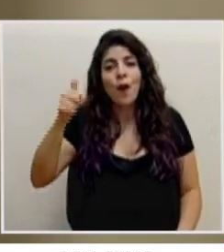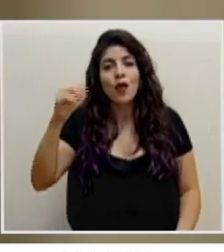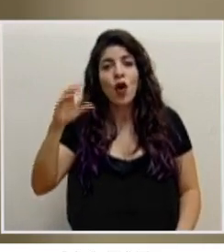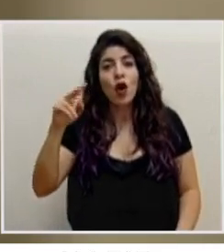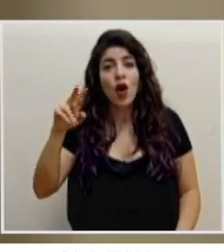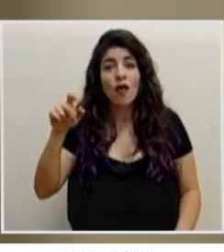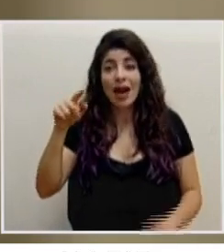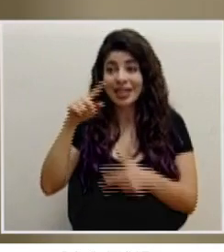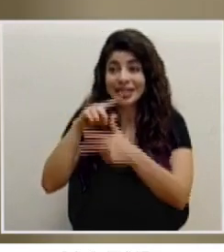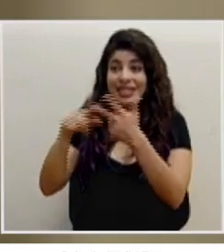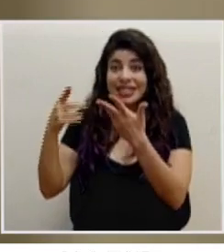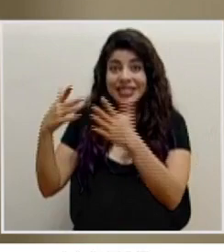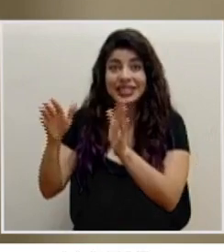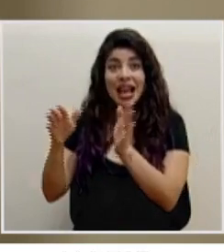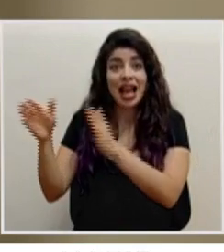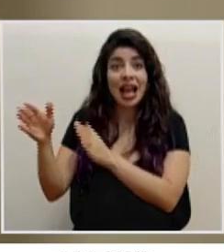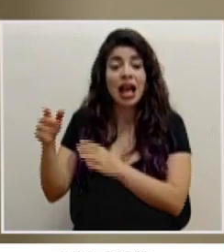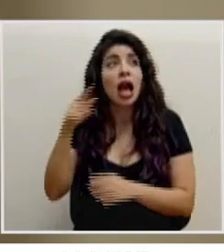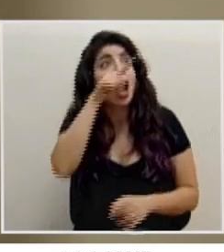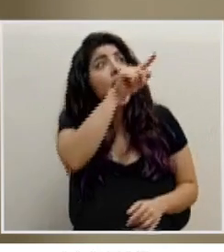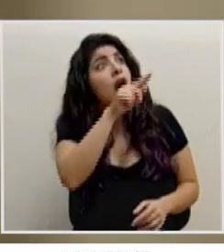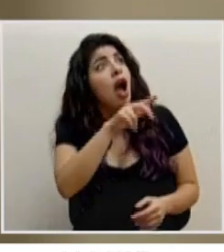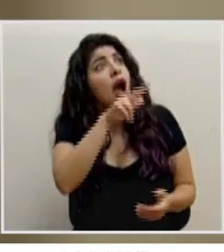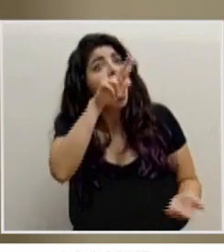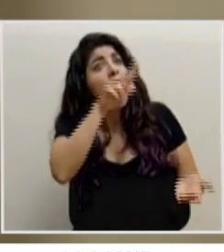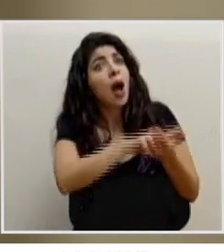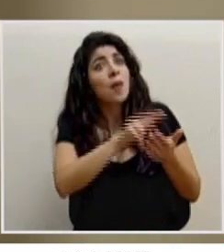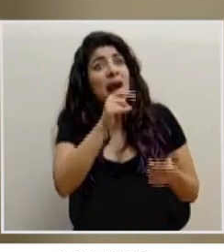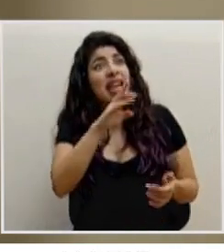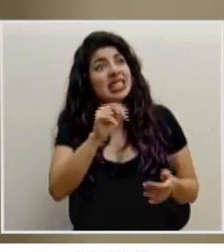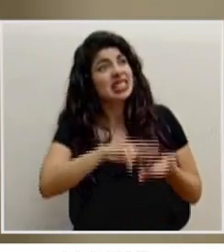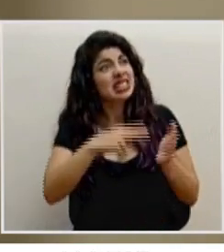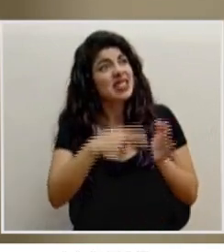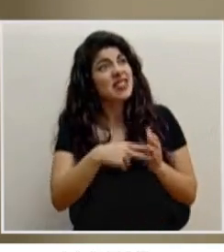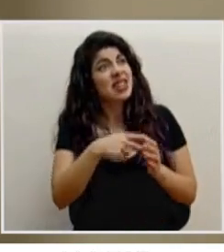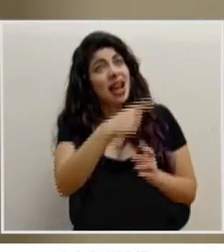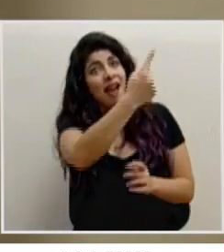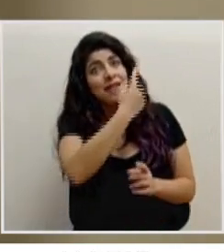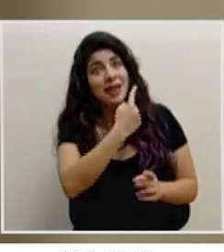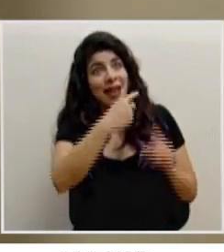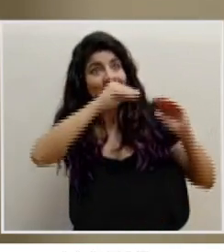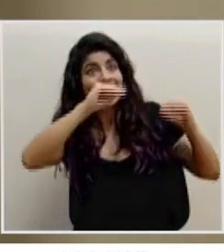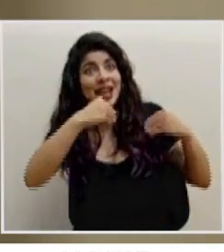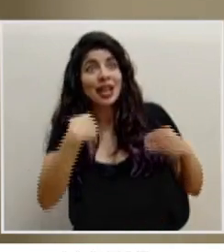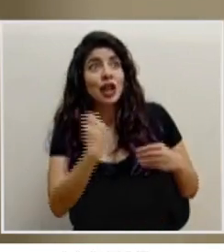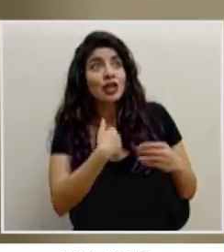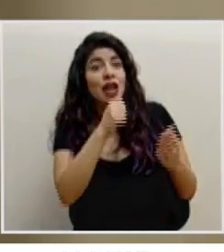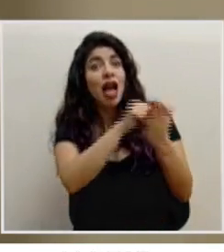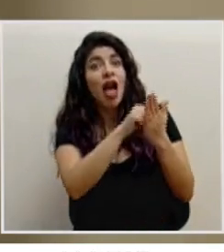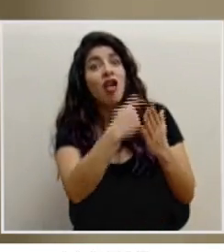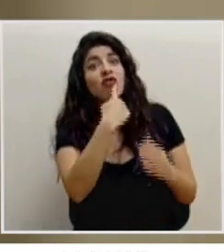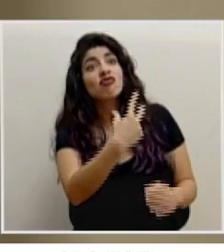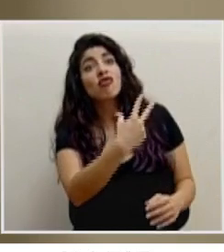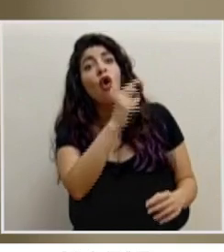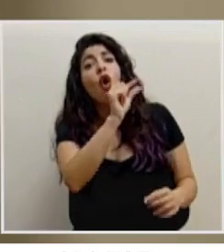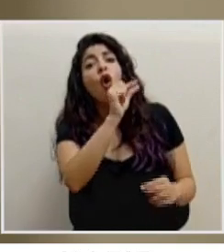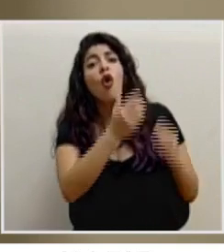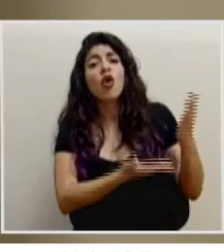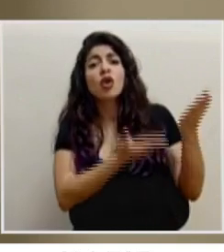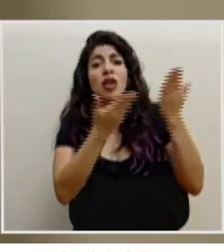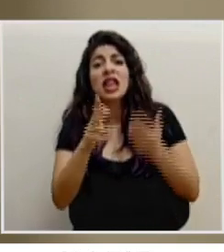de COVAX, no significa que porque incluso ya tengan una aprobación de una agencia estricta, nos están aquí tocando la puerta, nosotros hemos tocado la puerta y nos han dicho ya les vamos a